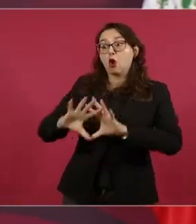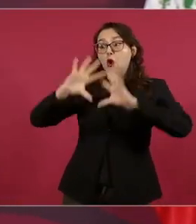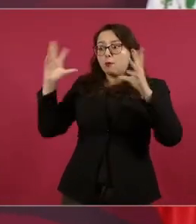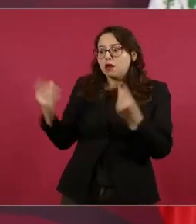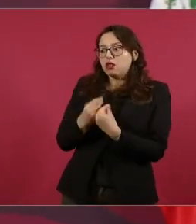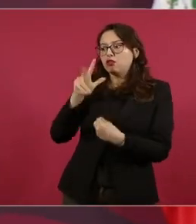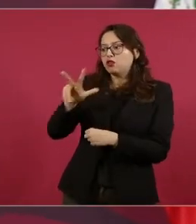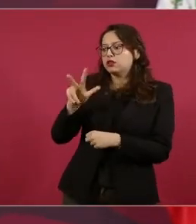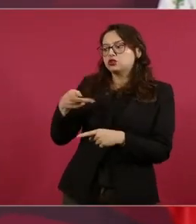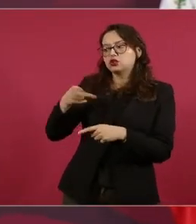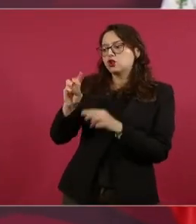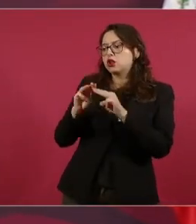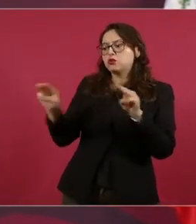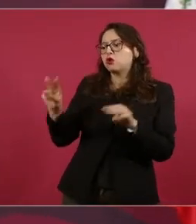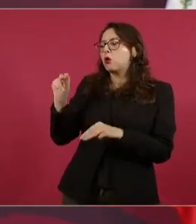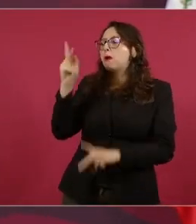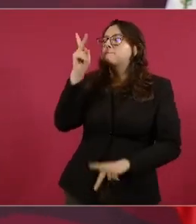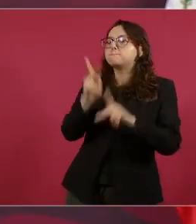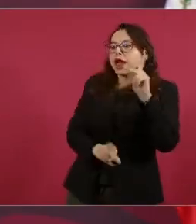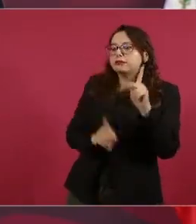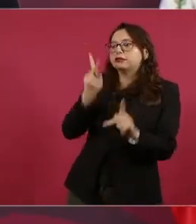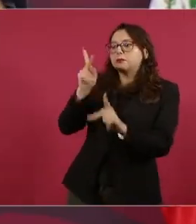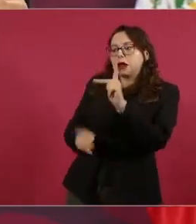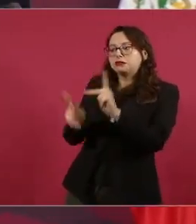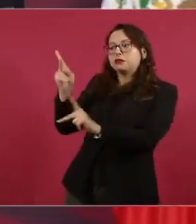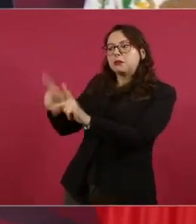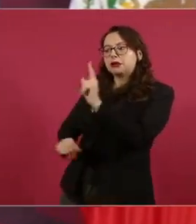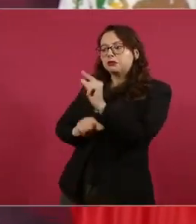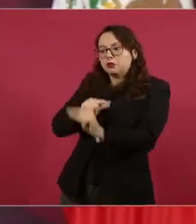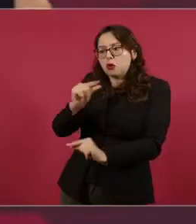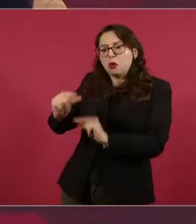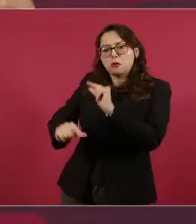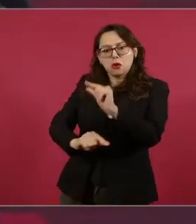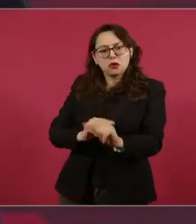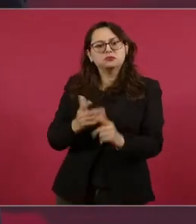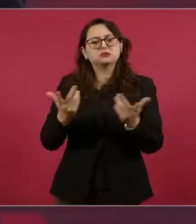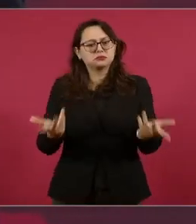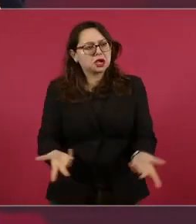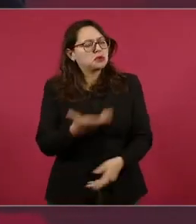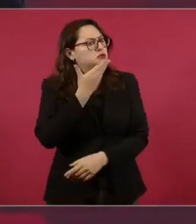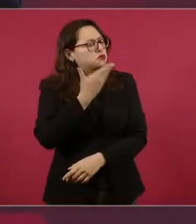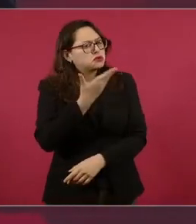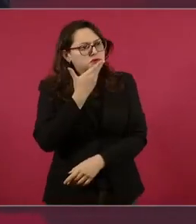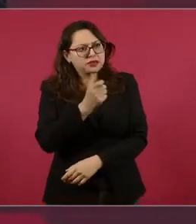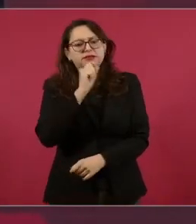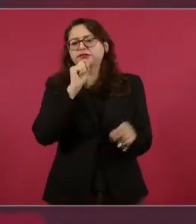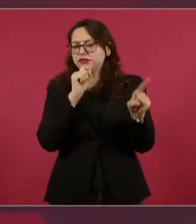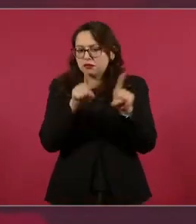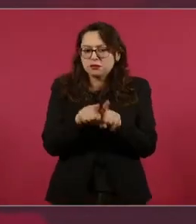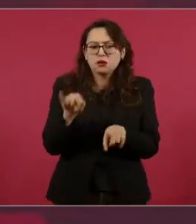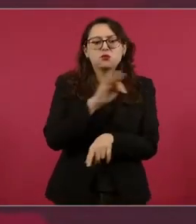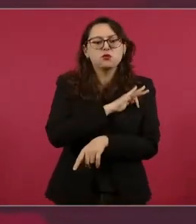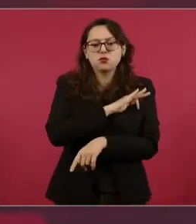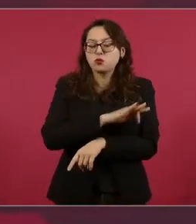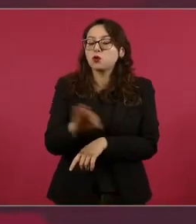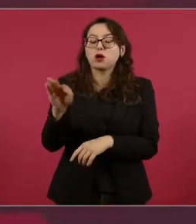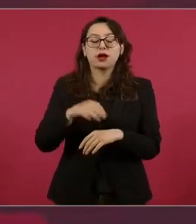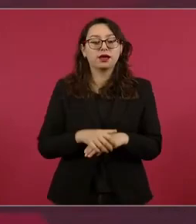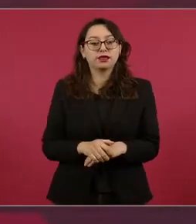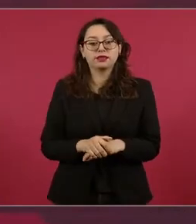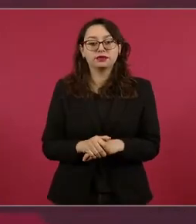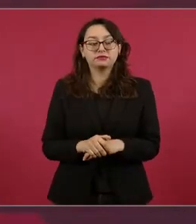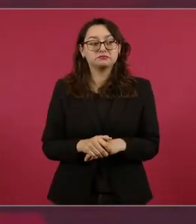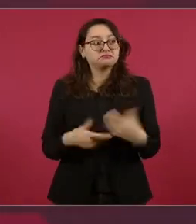poco adelante si no se queda ya